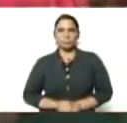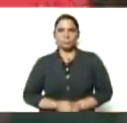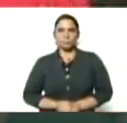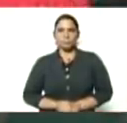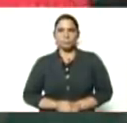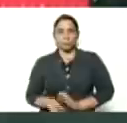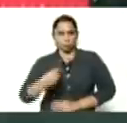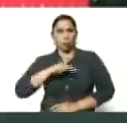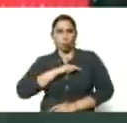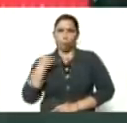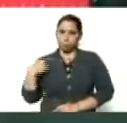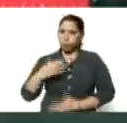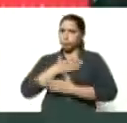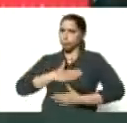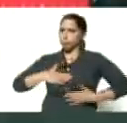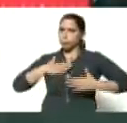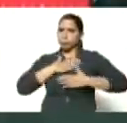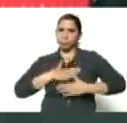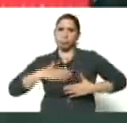Tenemos la satisfacción